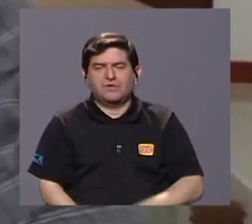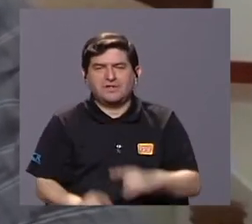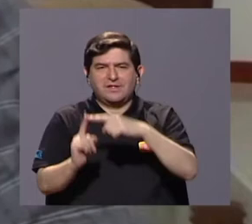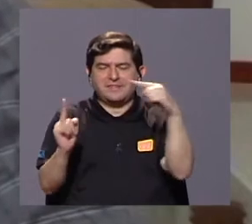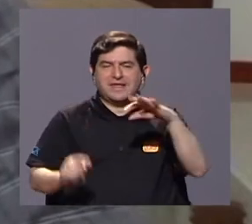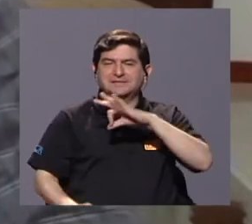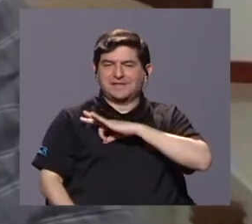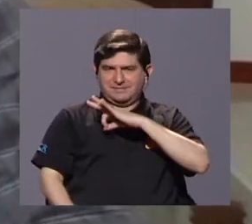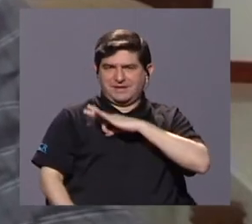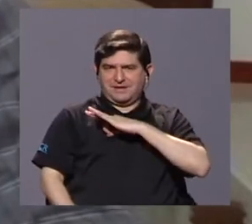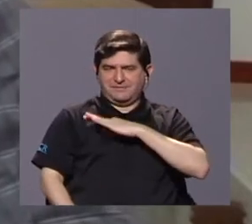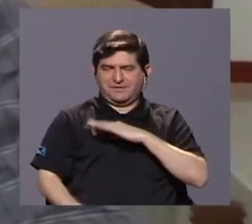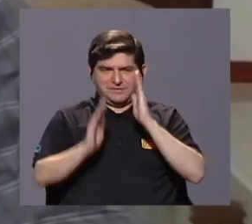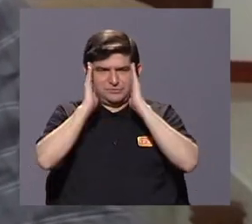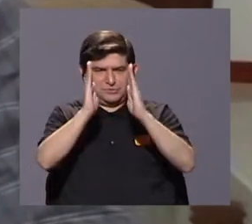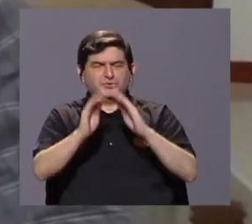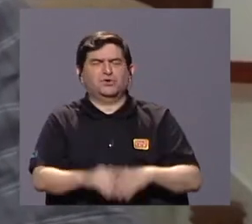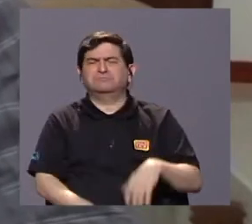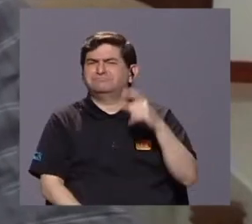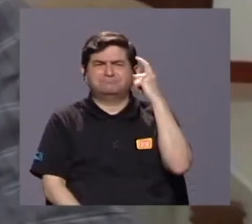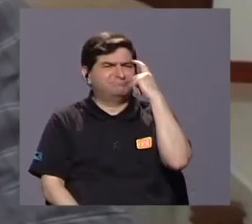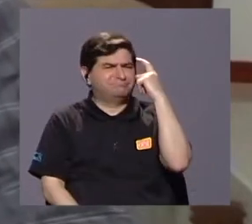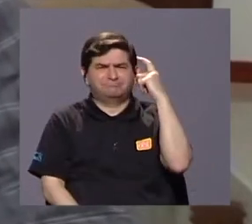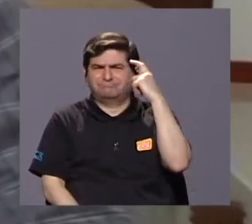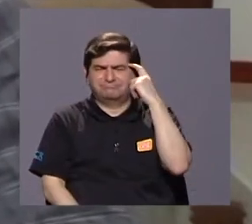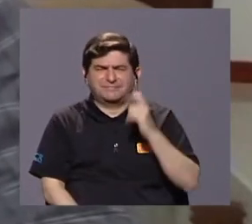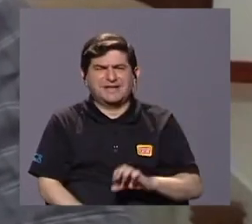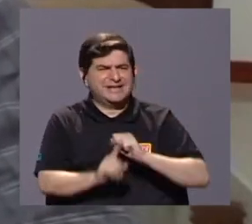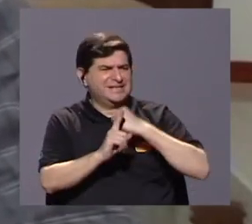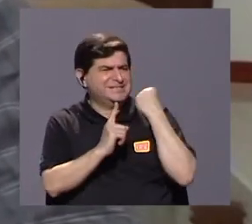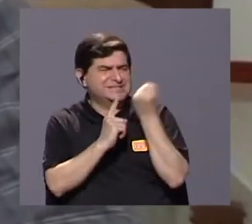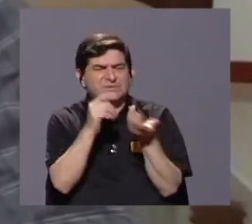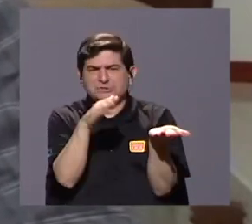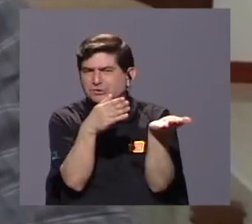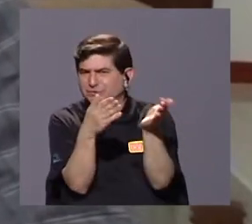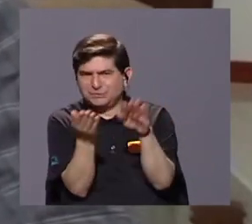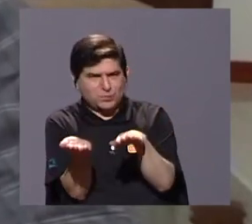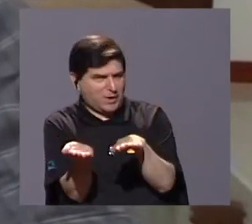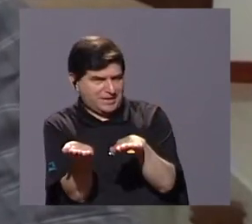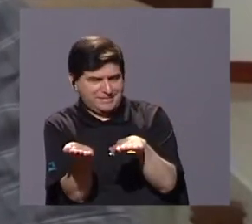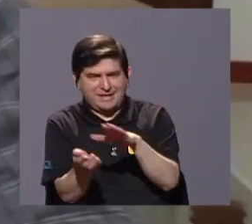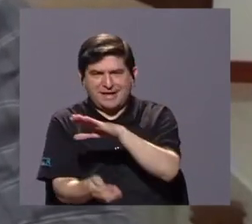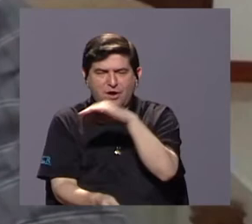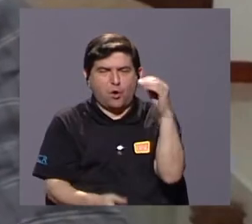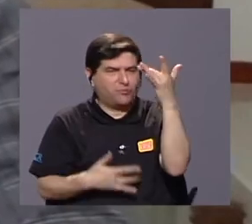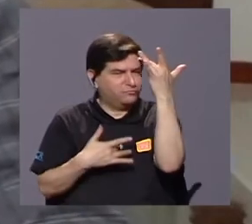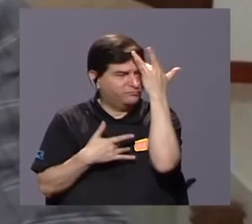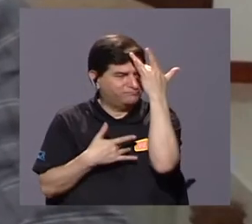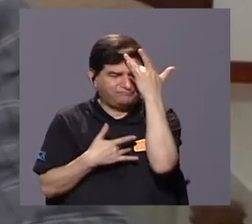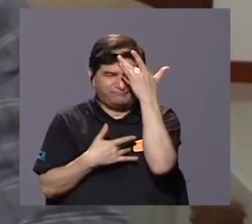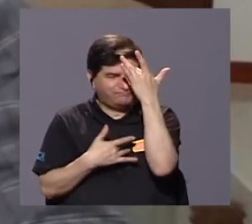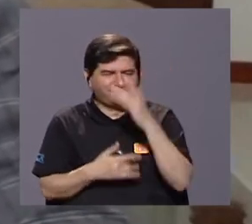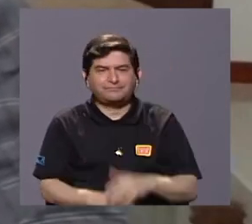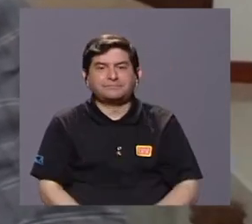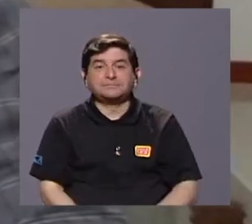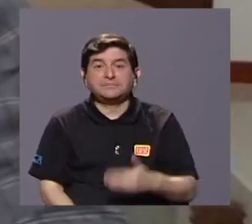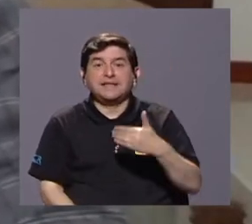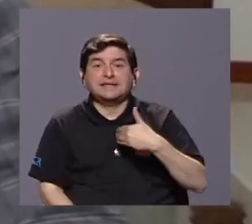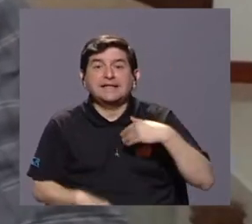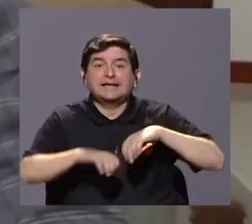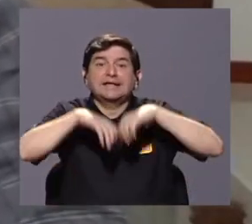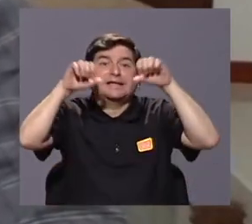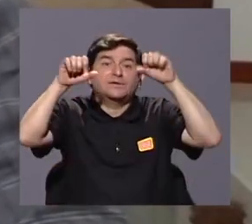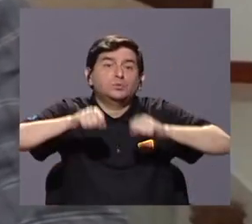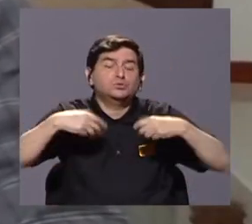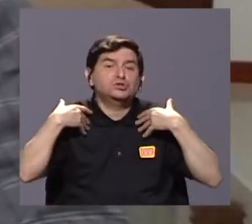del beneficio, y no estamos pensando en una cuestión de muertes o de enfermedades. Es que cuando tenemos un